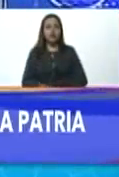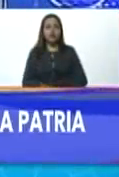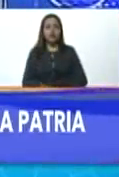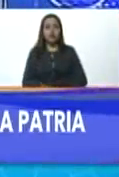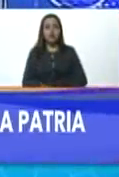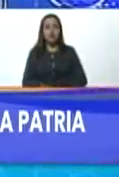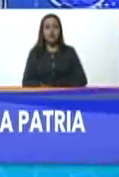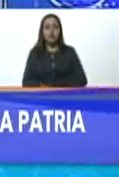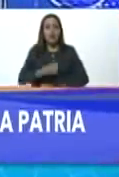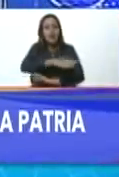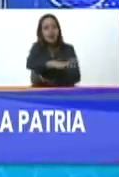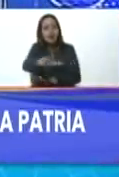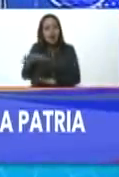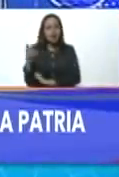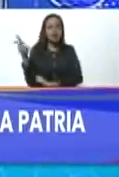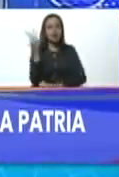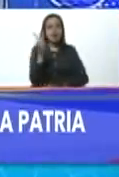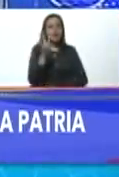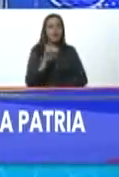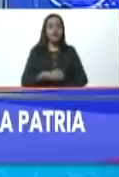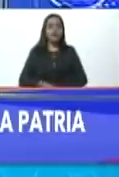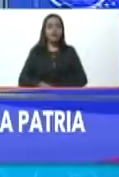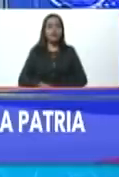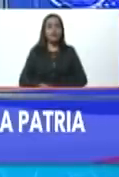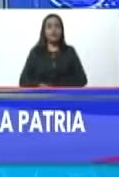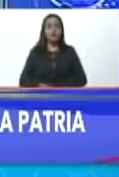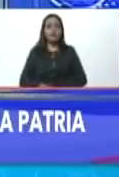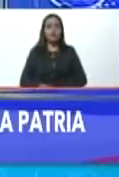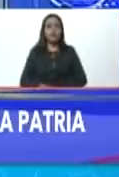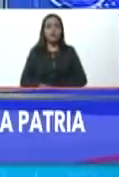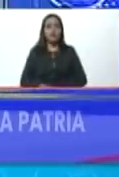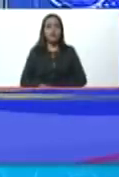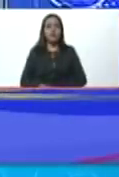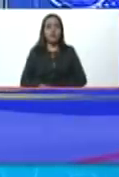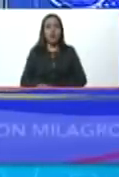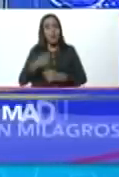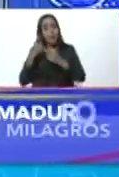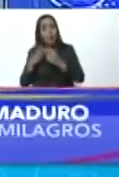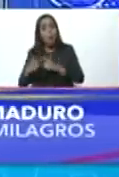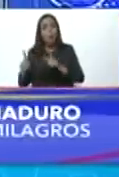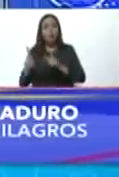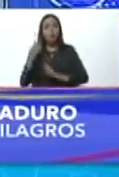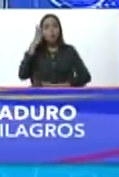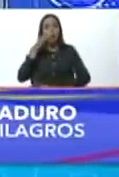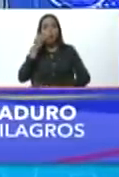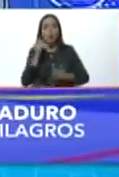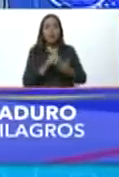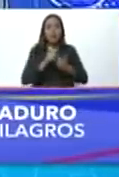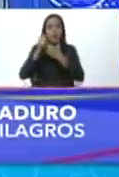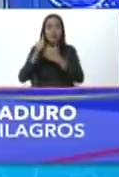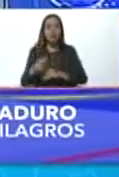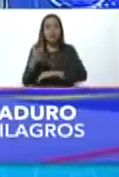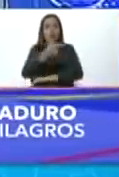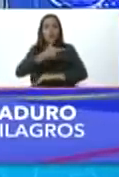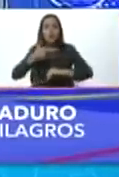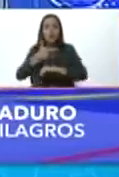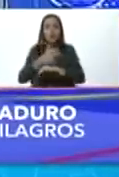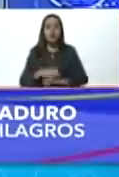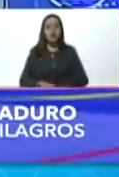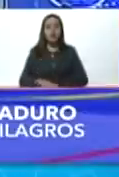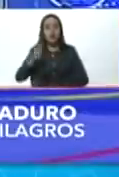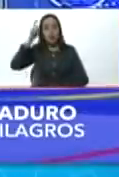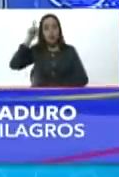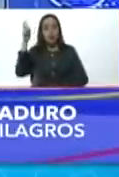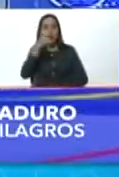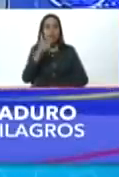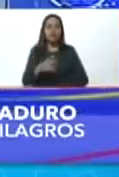corazón del llano venezolano. Ahí está otro joven líder, gobernador del Guárico,